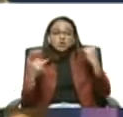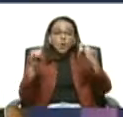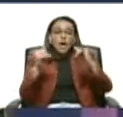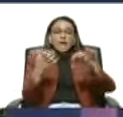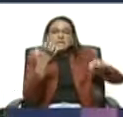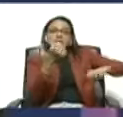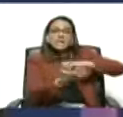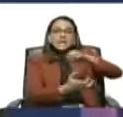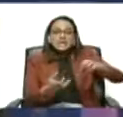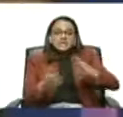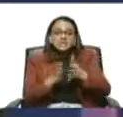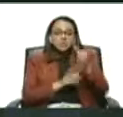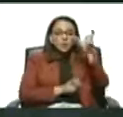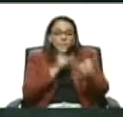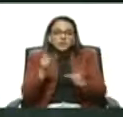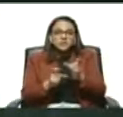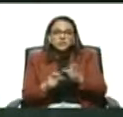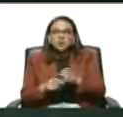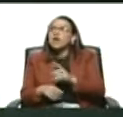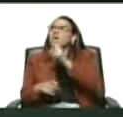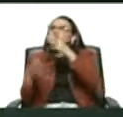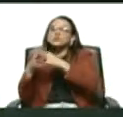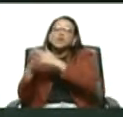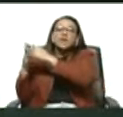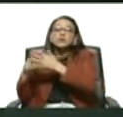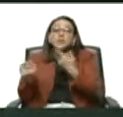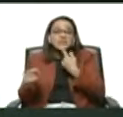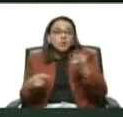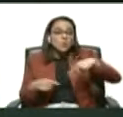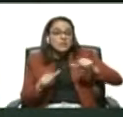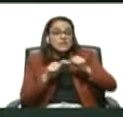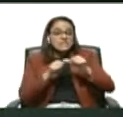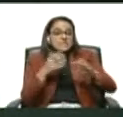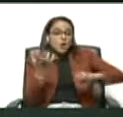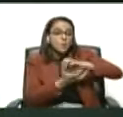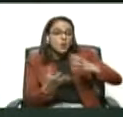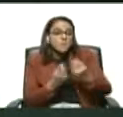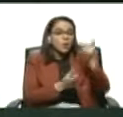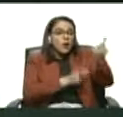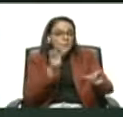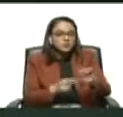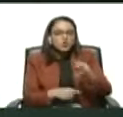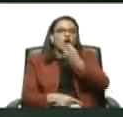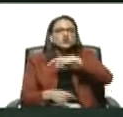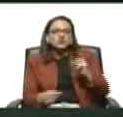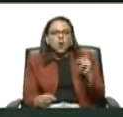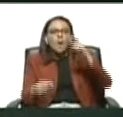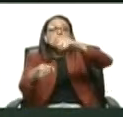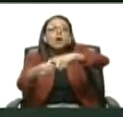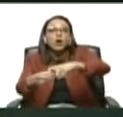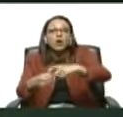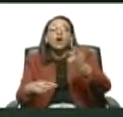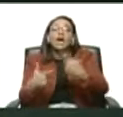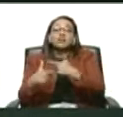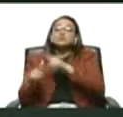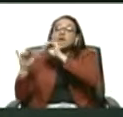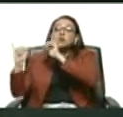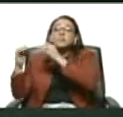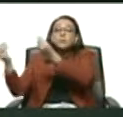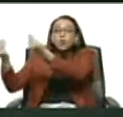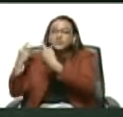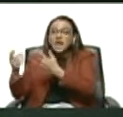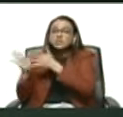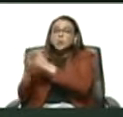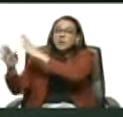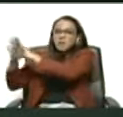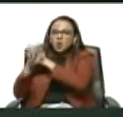Venezuela, nosotros tendremos que entrar, los Estados Unidos de Norteamérica, el Comando Sur. Era el comodín para la intervención en Venezuela. Y